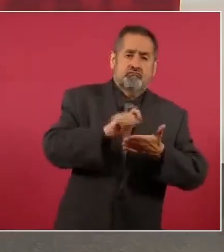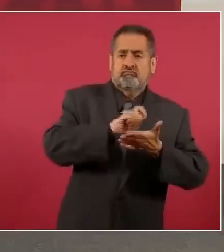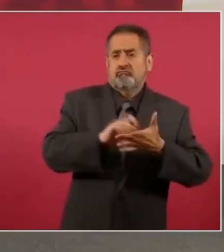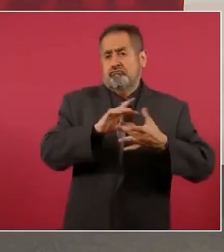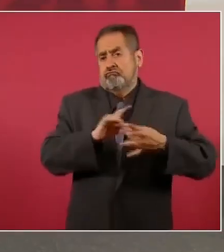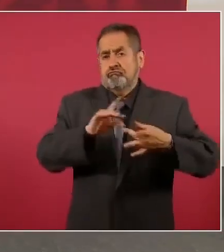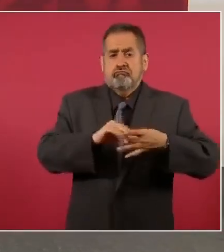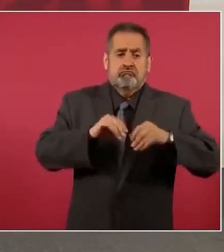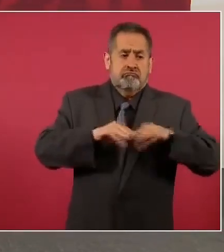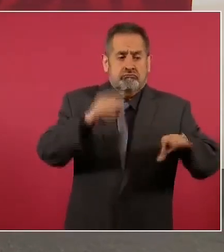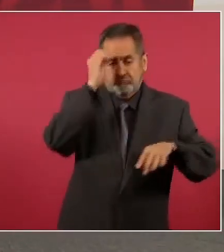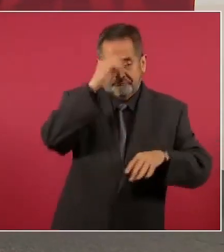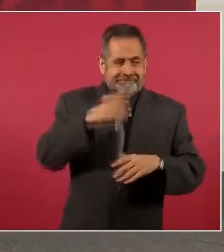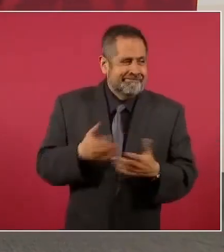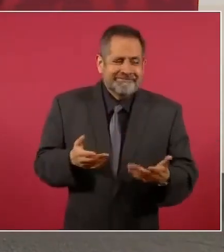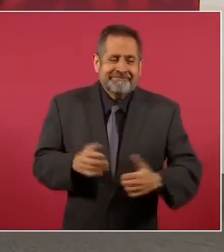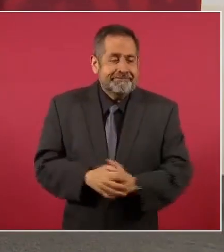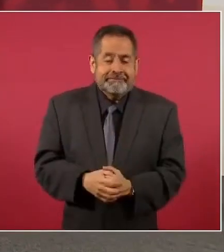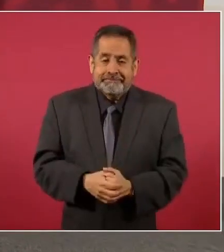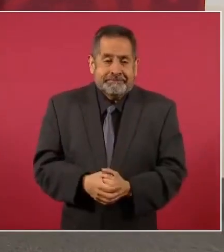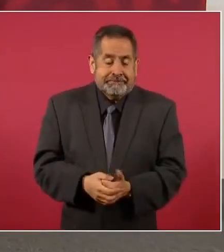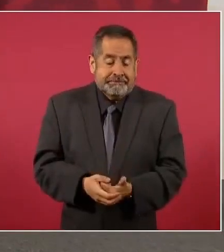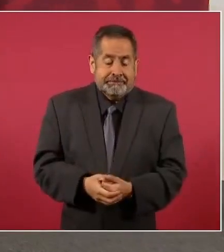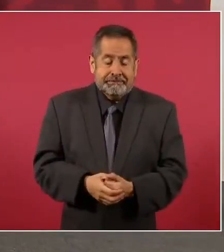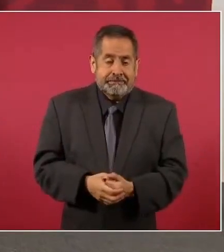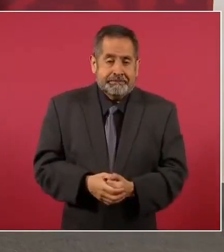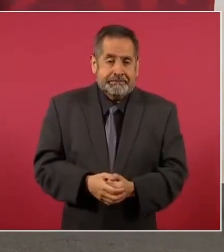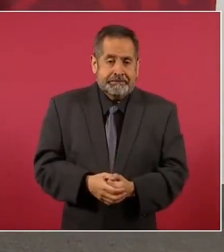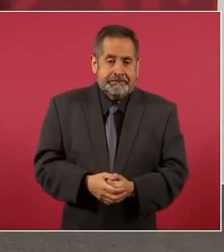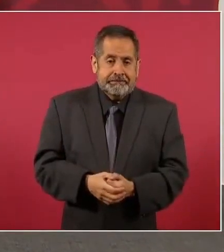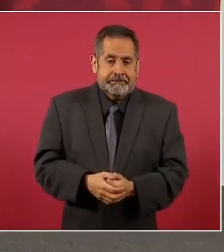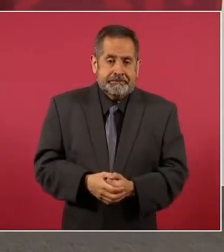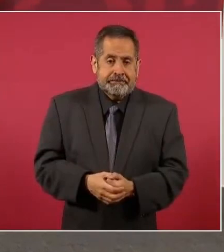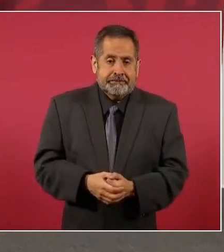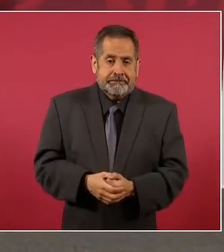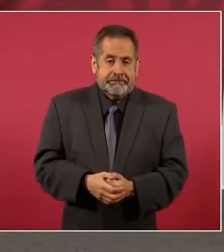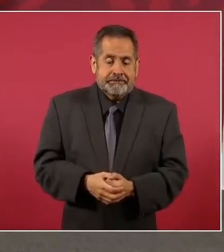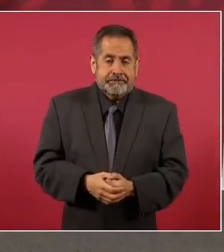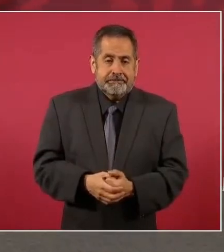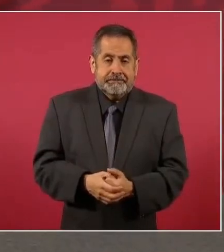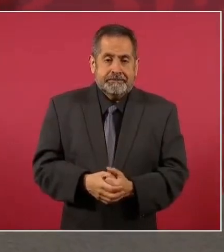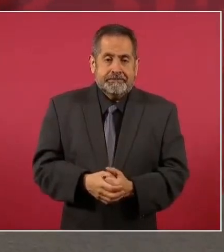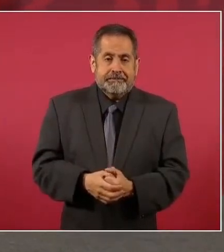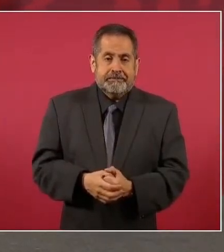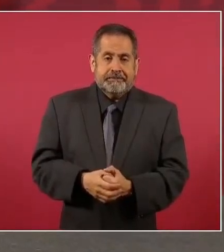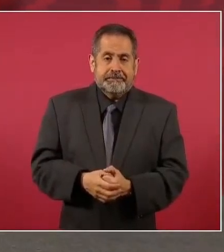todavía